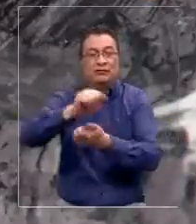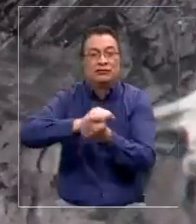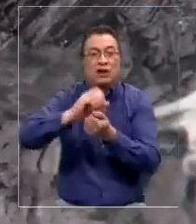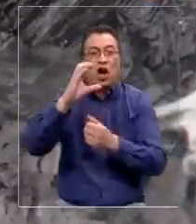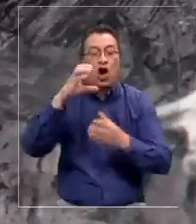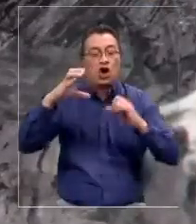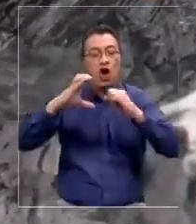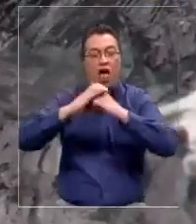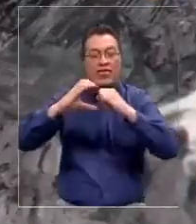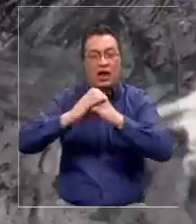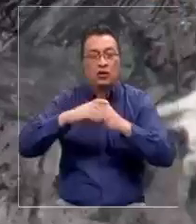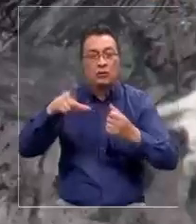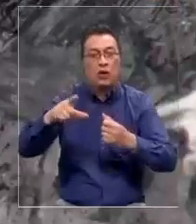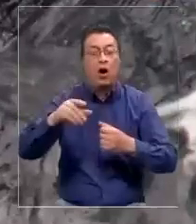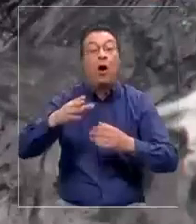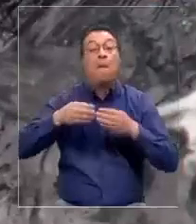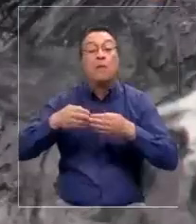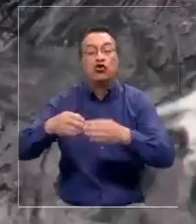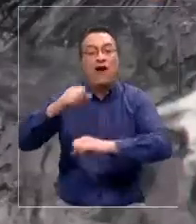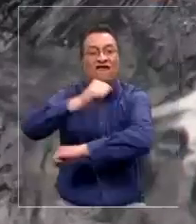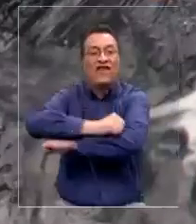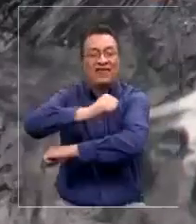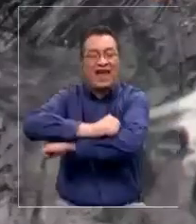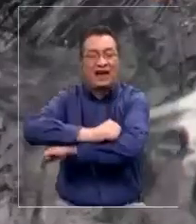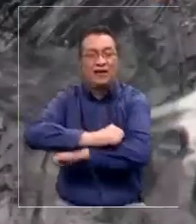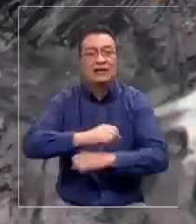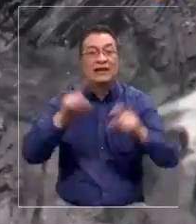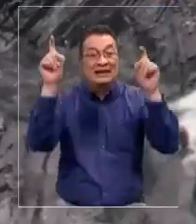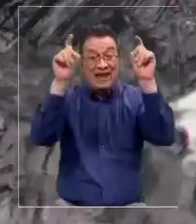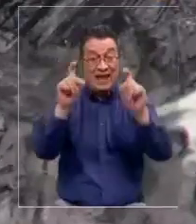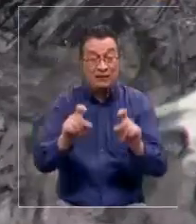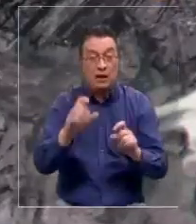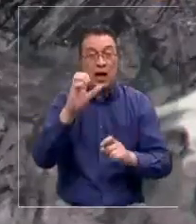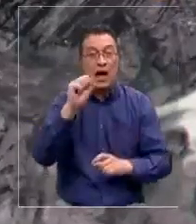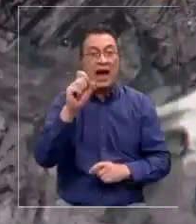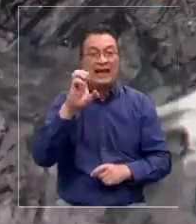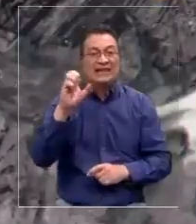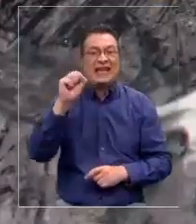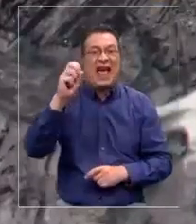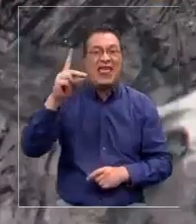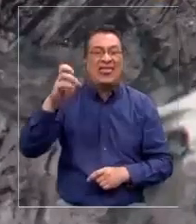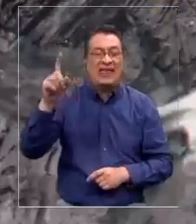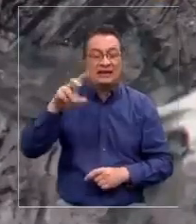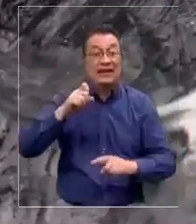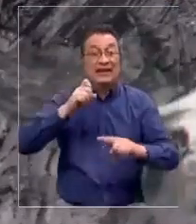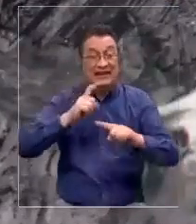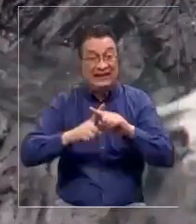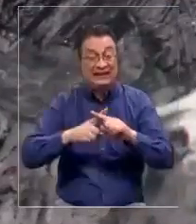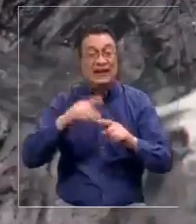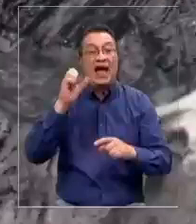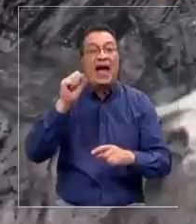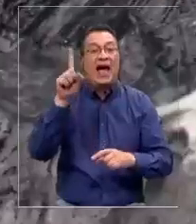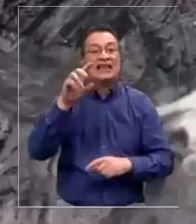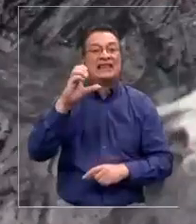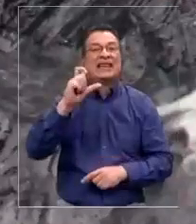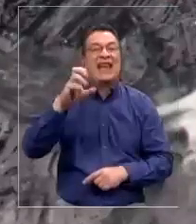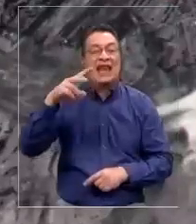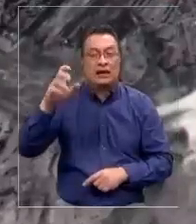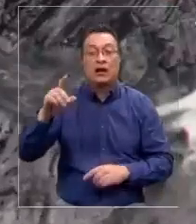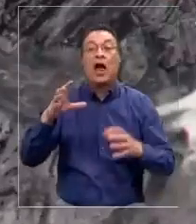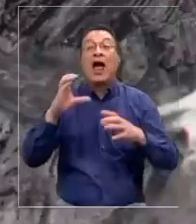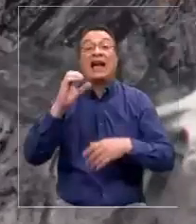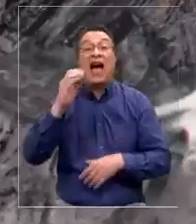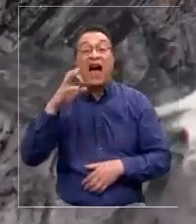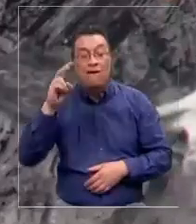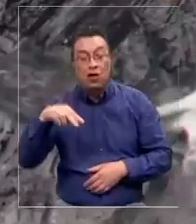Codelco, Puerto Ventanas S.A., Termoeléctricas AES Andes, ex AES Gener, Acopio de